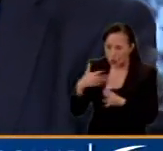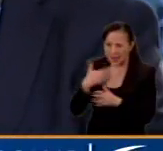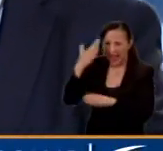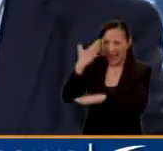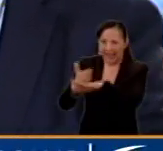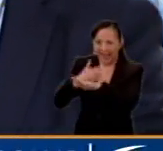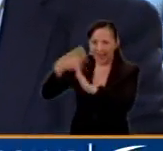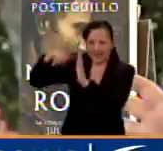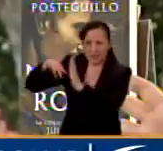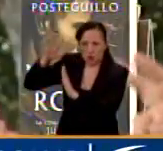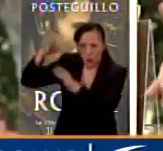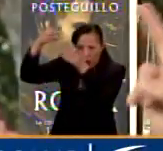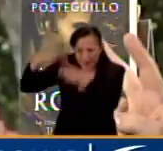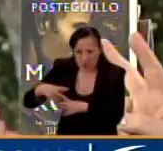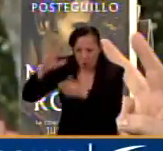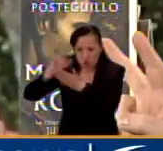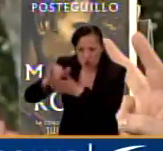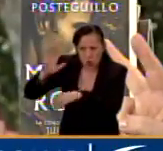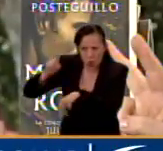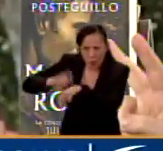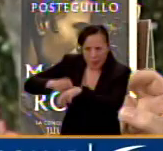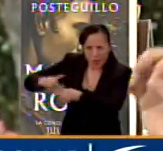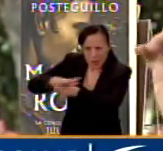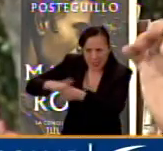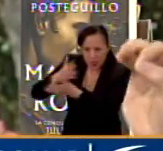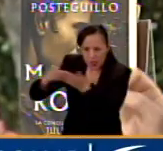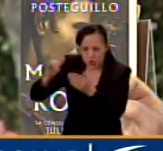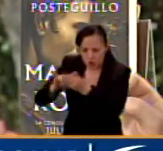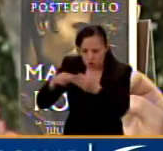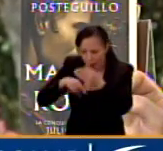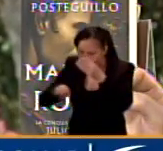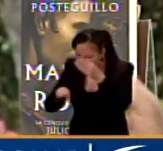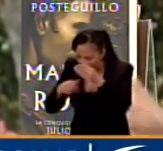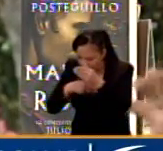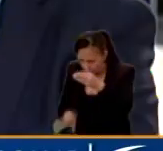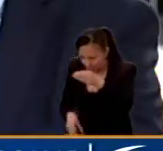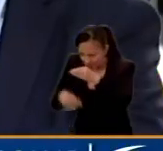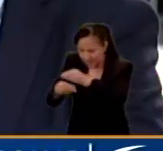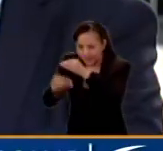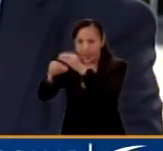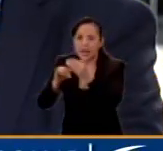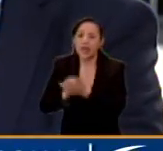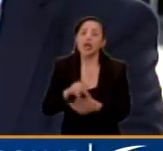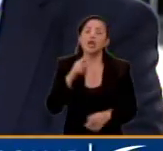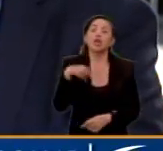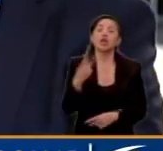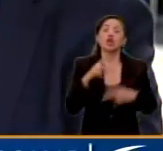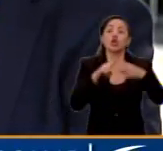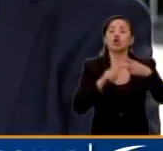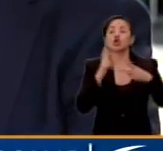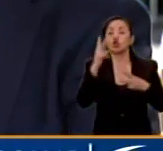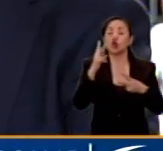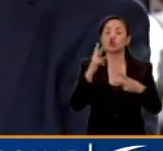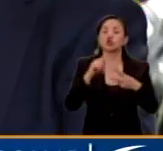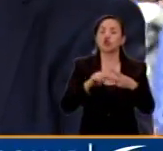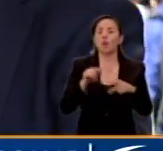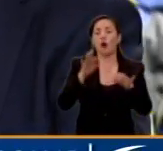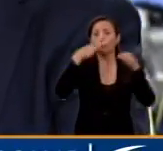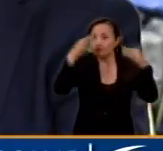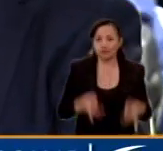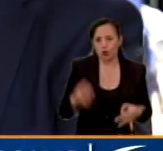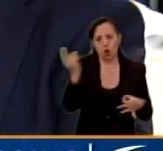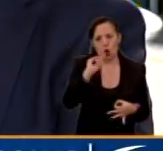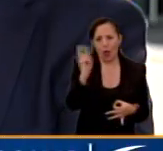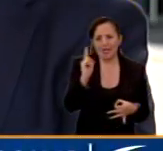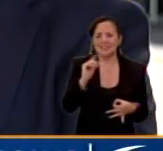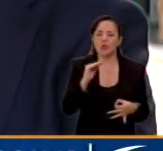luego hay 2 cuestiones que son pura ficción, que no cambian la historia, pero que tienen que ver en cómo